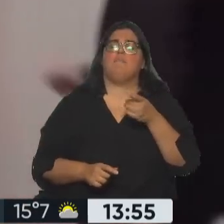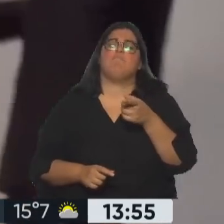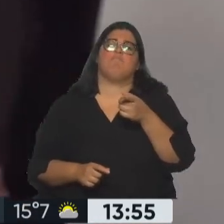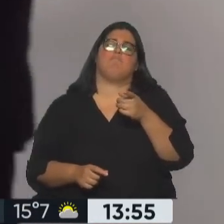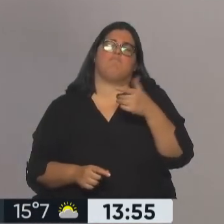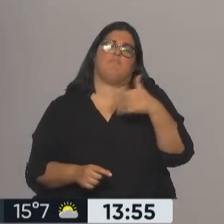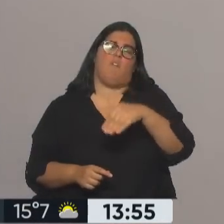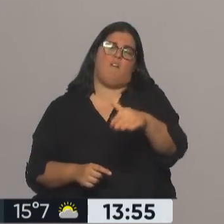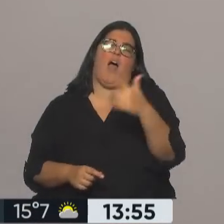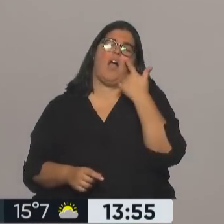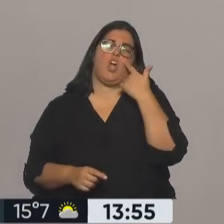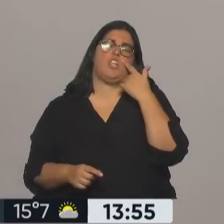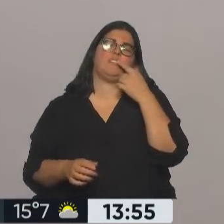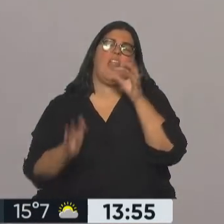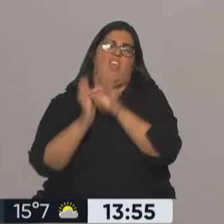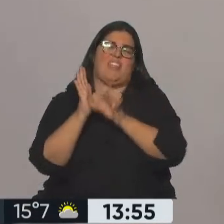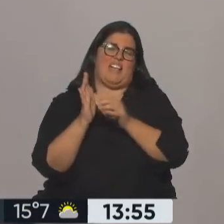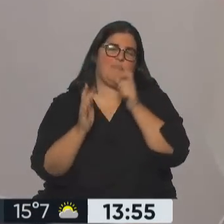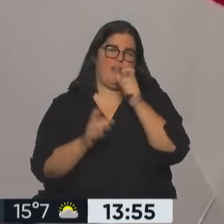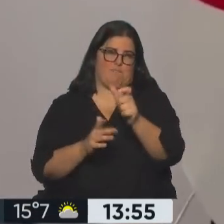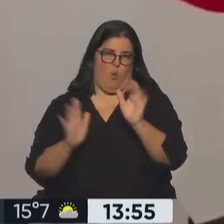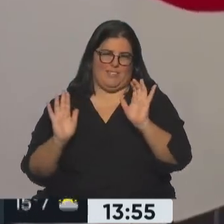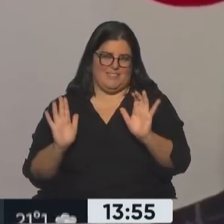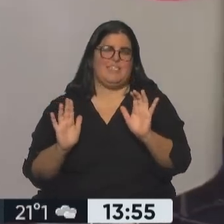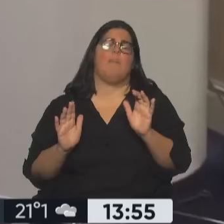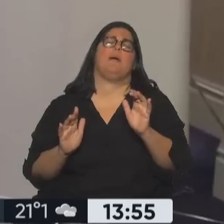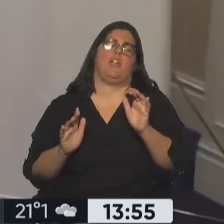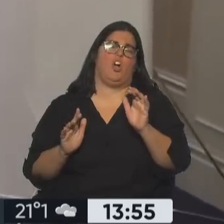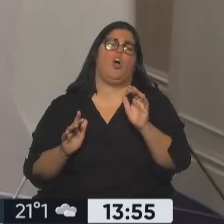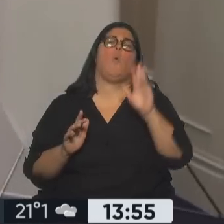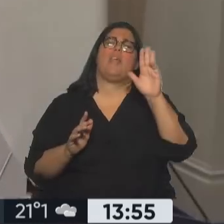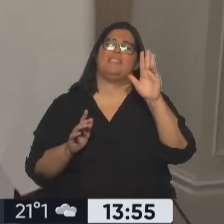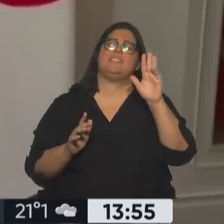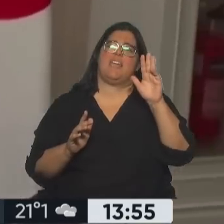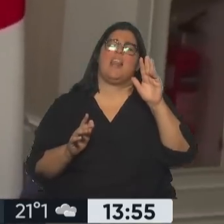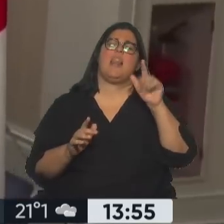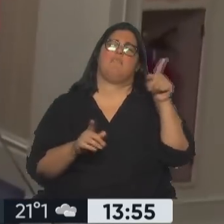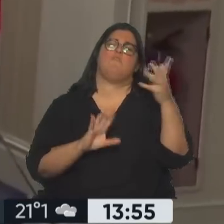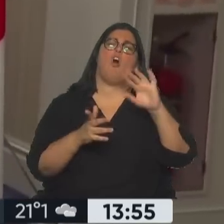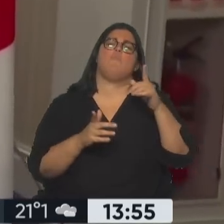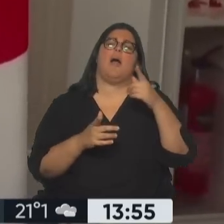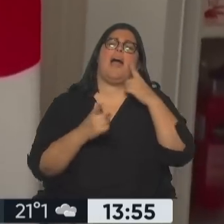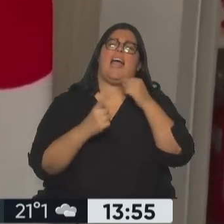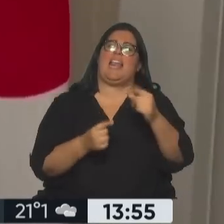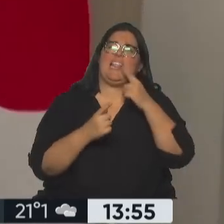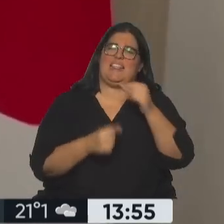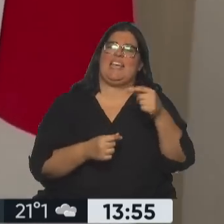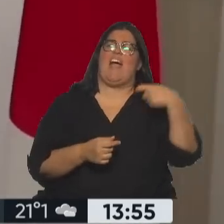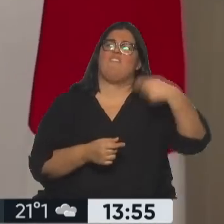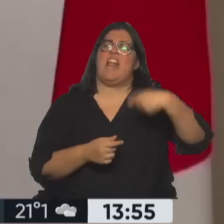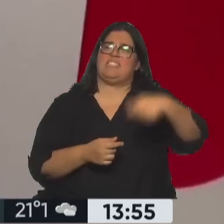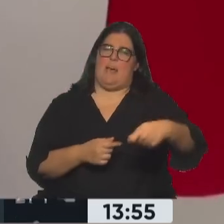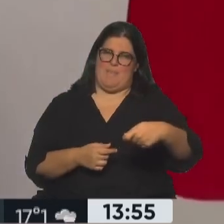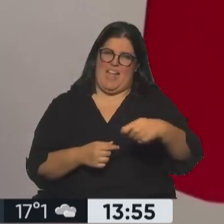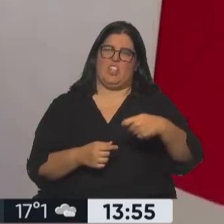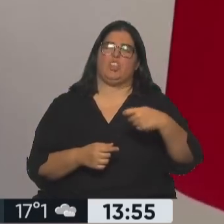en detalle la respuesta, pero por supuesto se da en un marco que viene sosteniendo Brasil de cuestionar el financiamiento, cómo se da